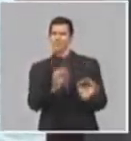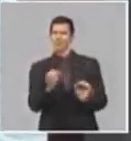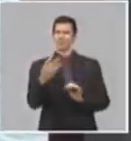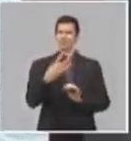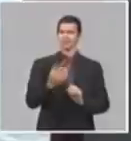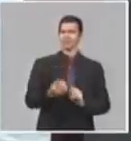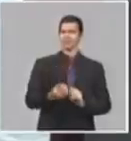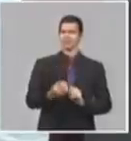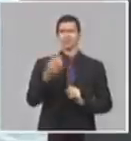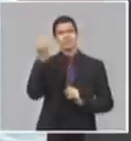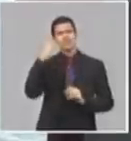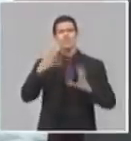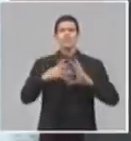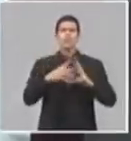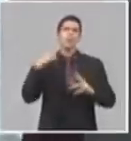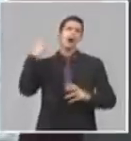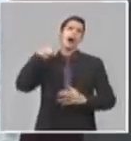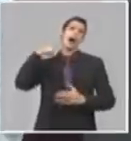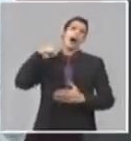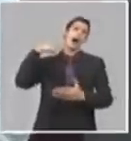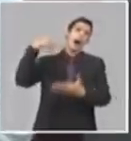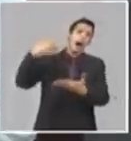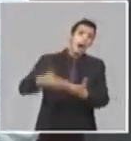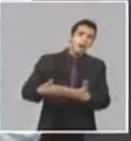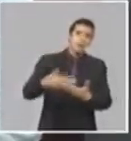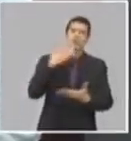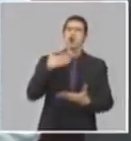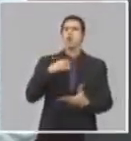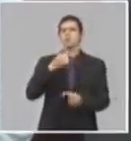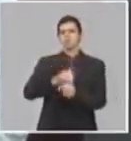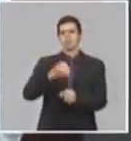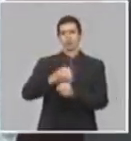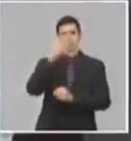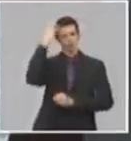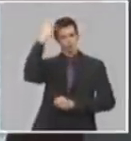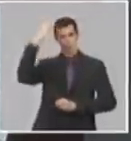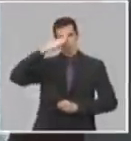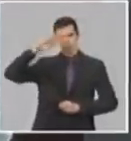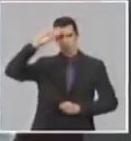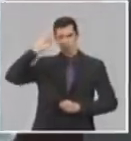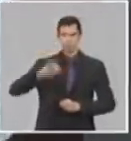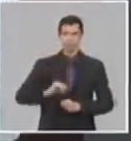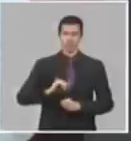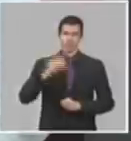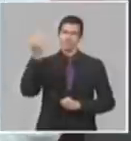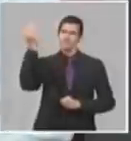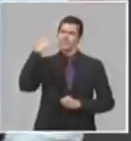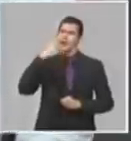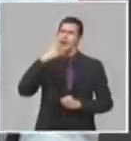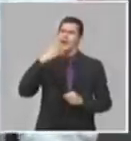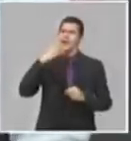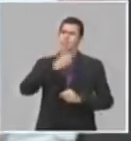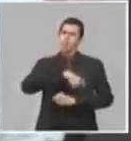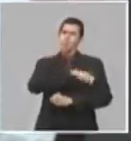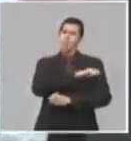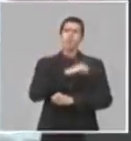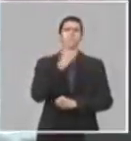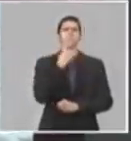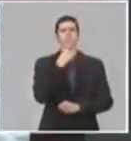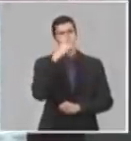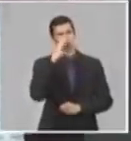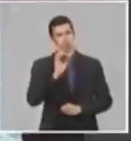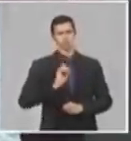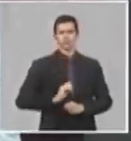a la difícil situación imperante agravada por la amenaza imperial. Todos los días estamos enfrascados